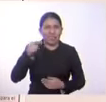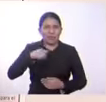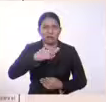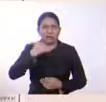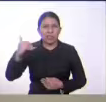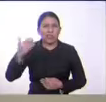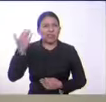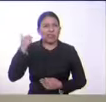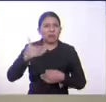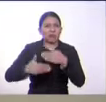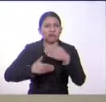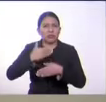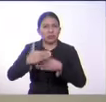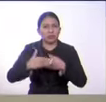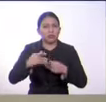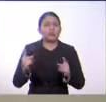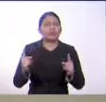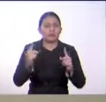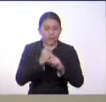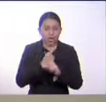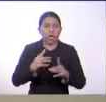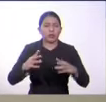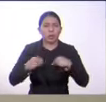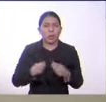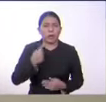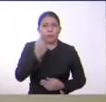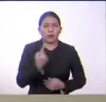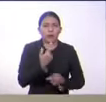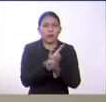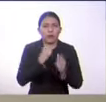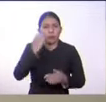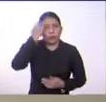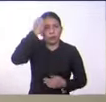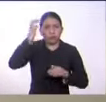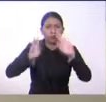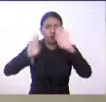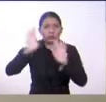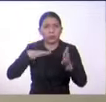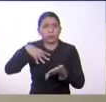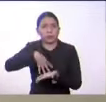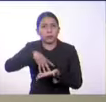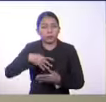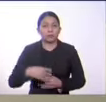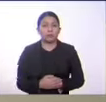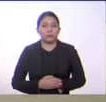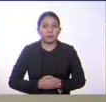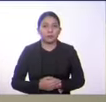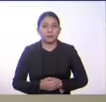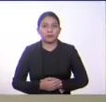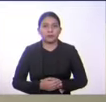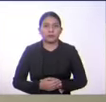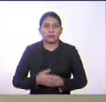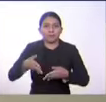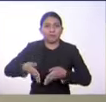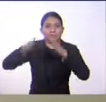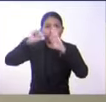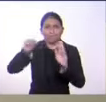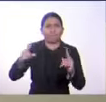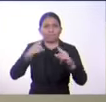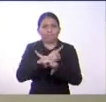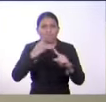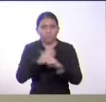entra en un proceso de democratización y muchas de las instituciones que conocíamos tienen una transición hacia